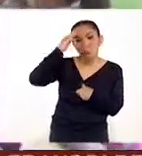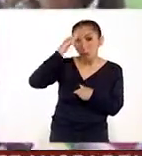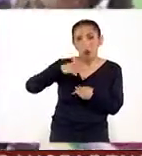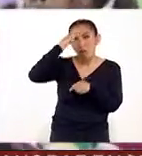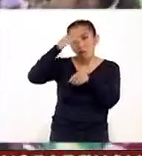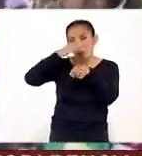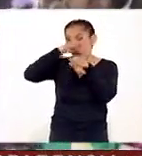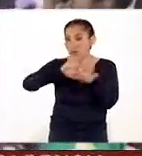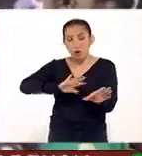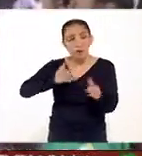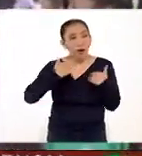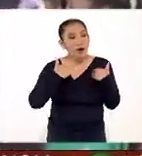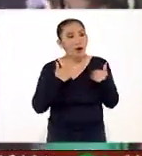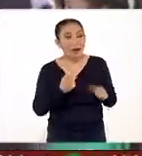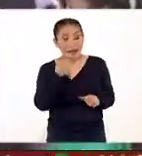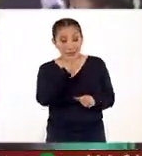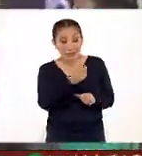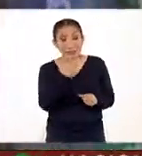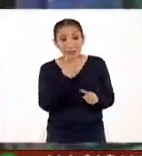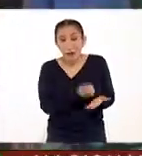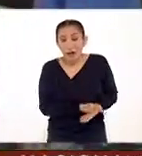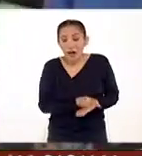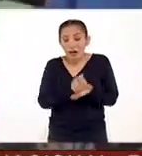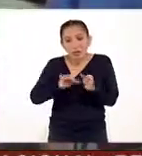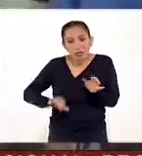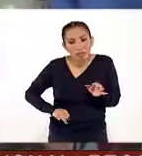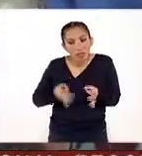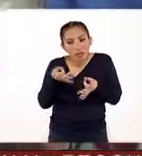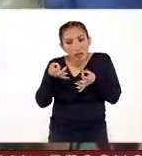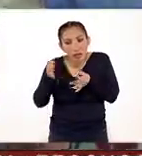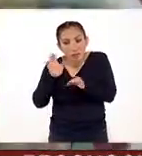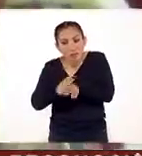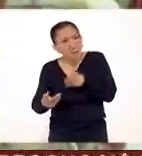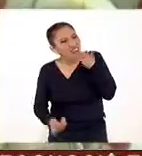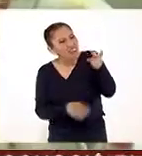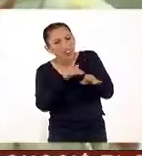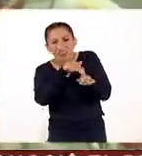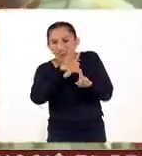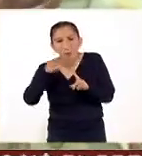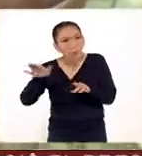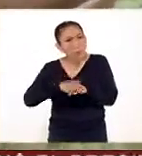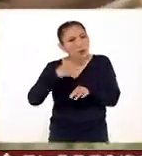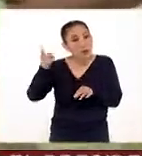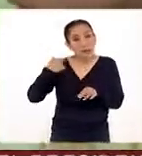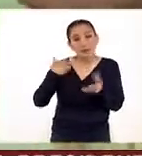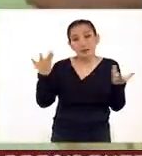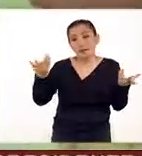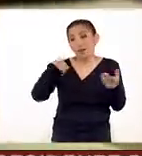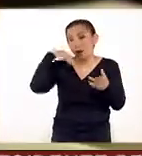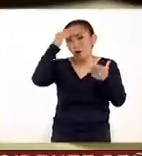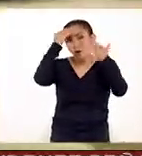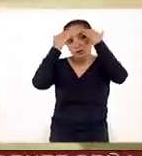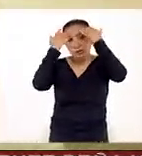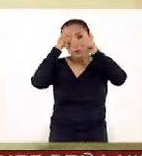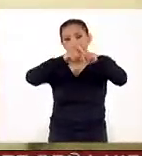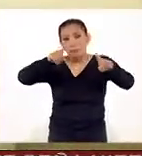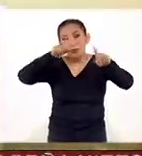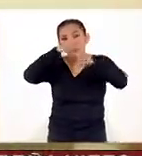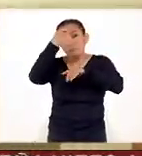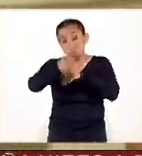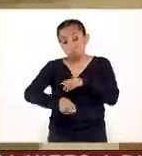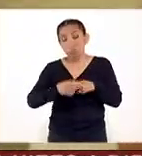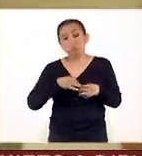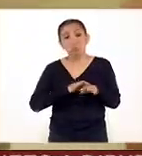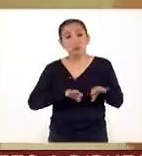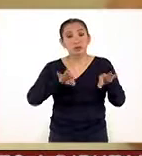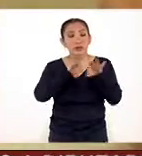memorizar y desde luego que eso le lleva a interesarse, a hacer más preguntas y a generar un conocimiento que realmente es significativo